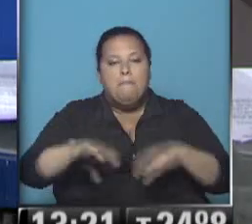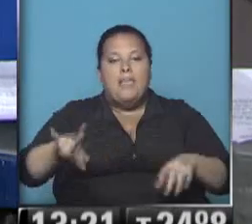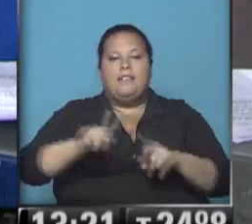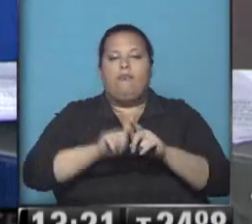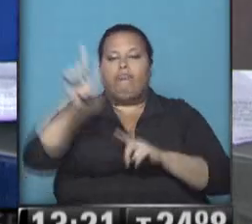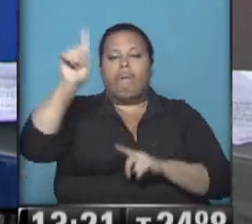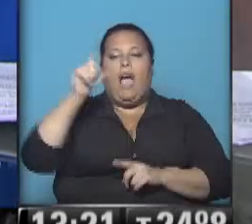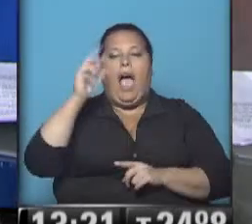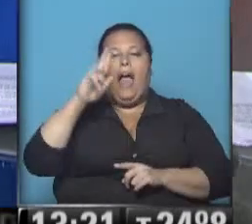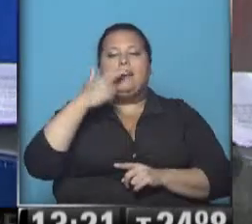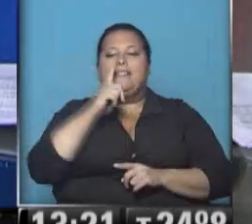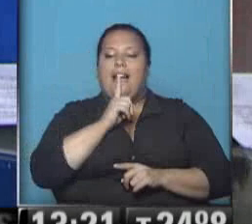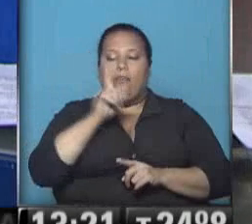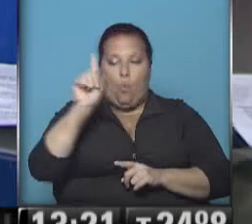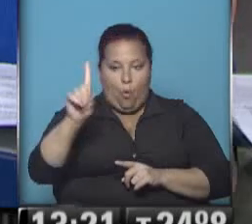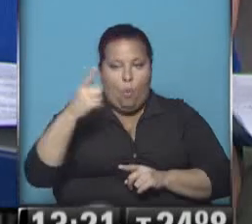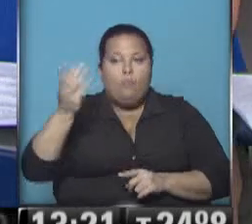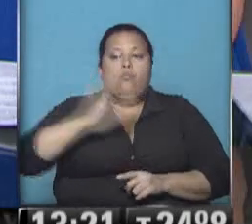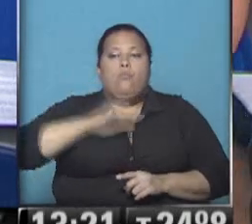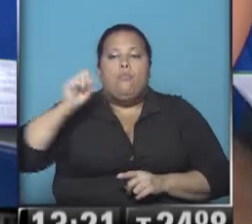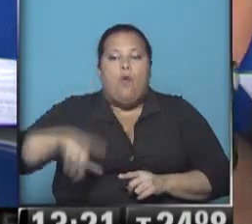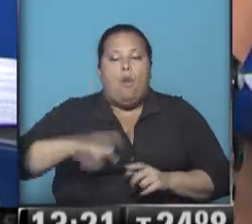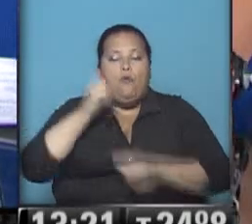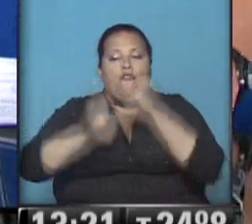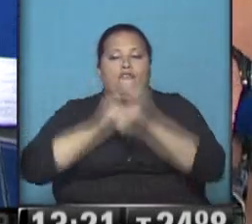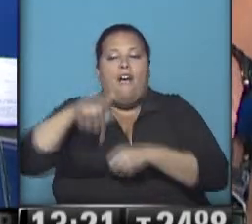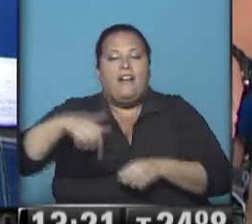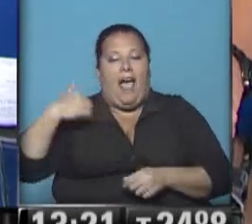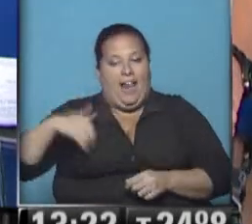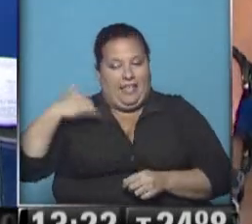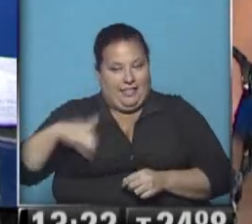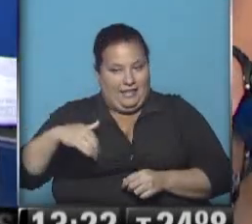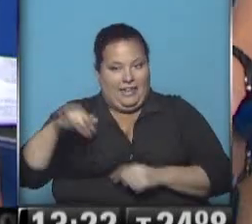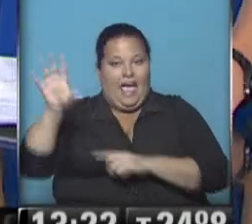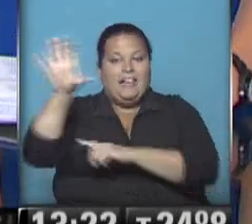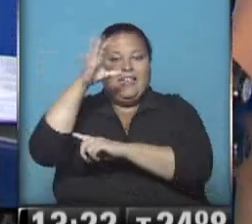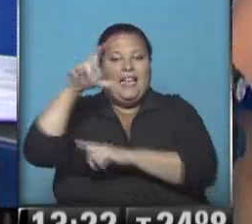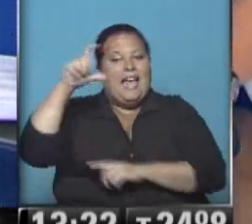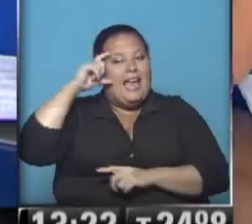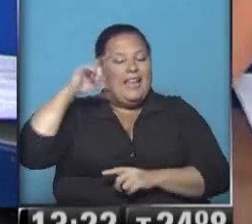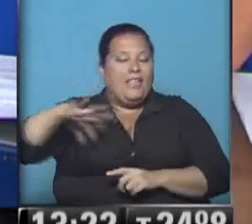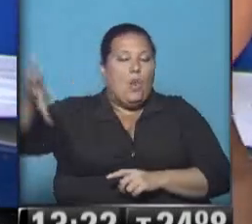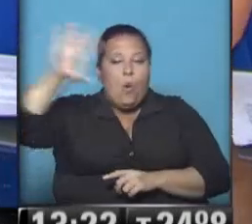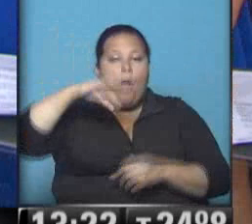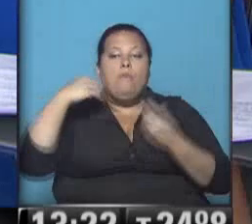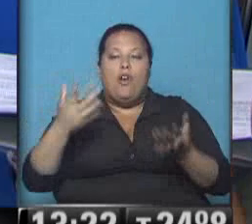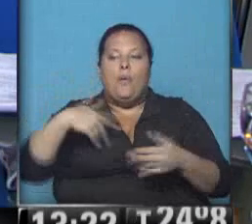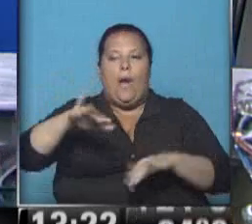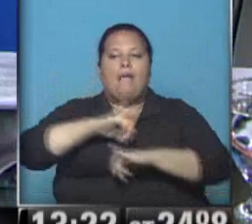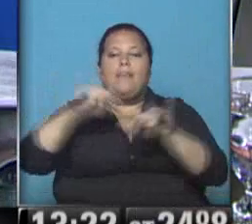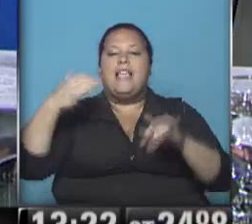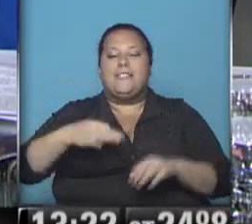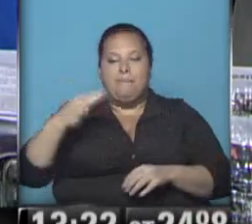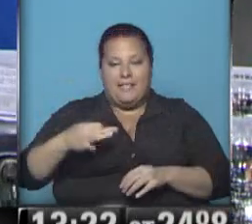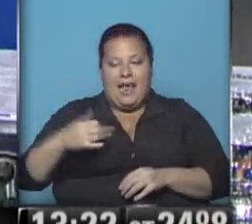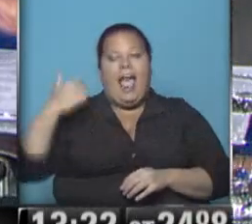del ARSAT 1. Nuestro propio fabricado, producido aquí en la Argentina, satélite geoestacionario, por eso vamos a hacer una transmisión especial,